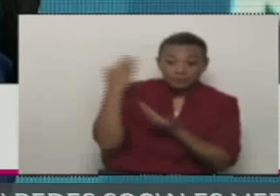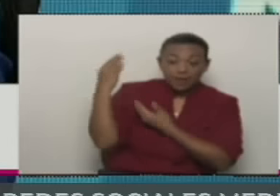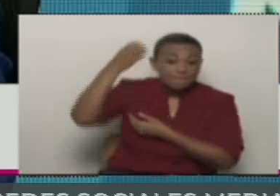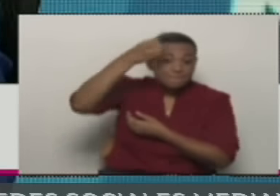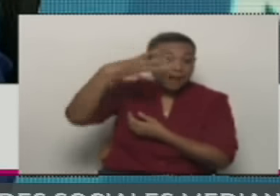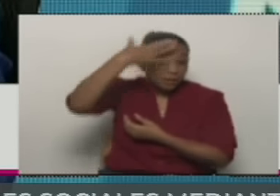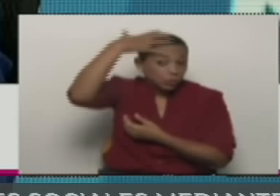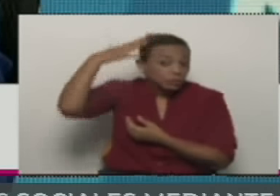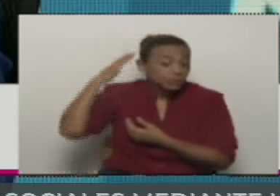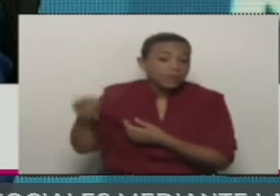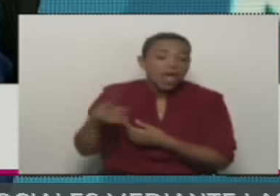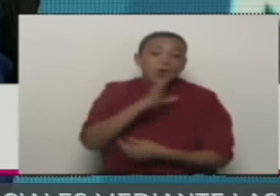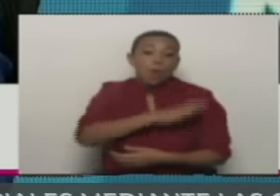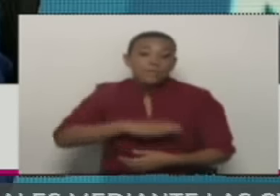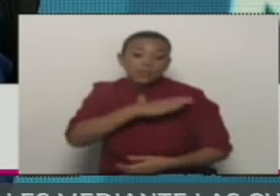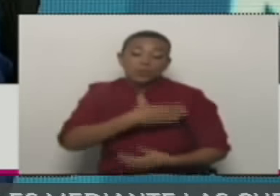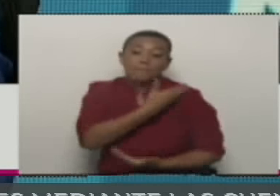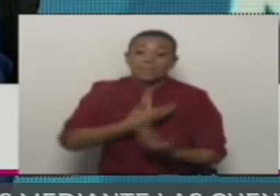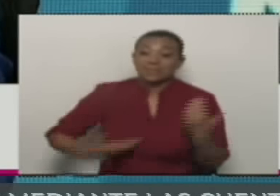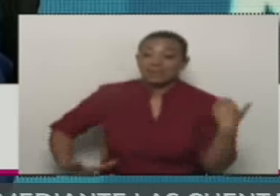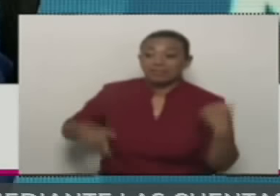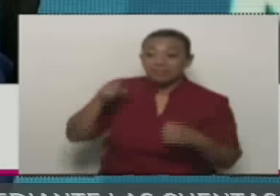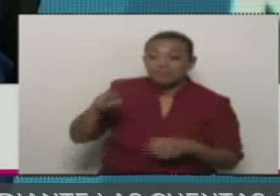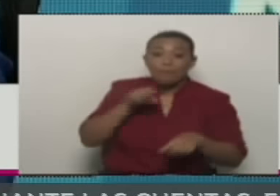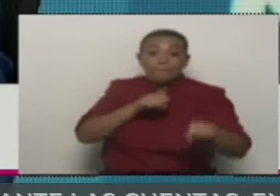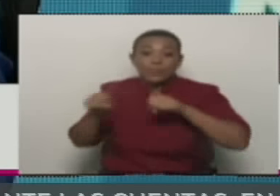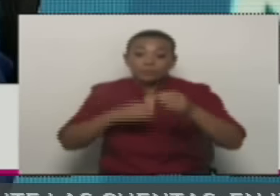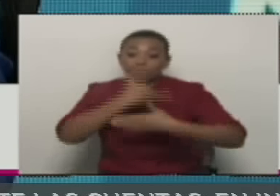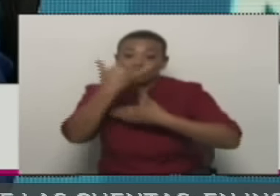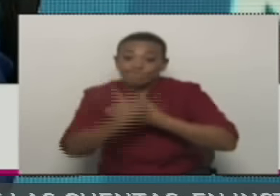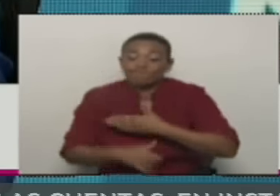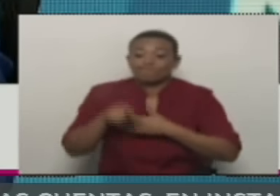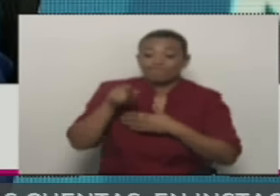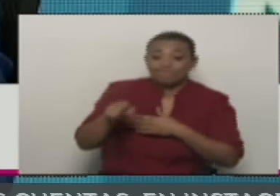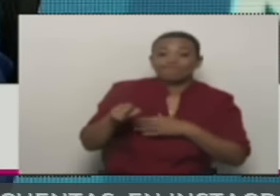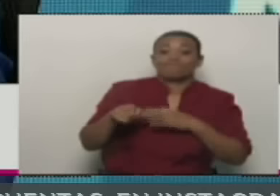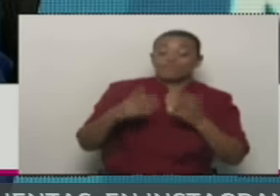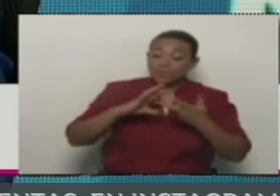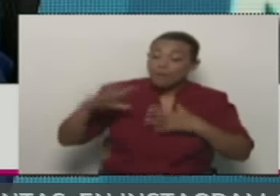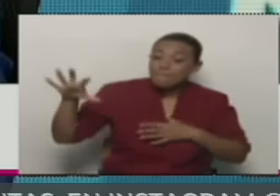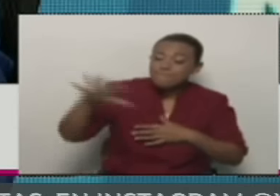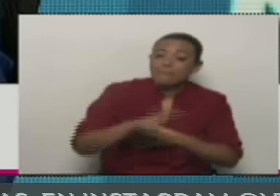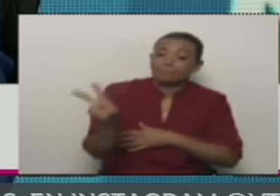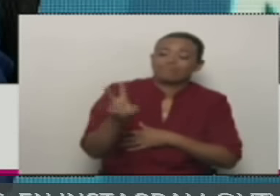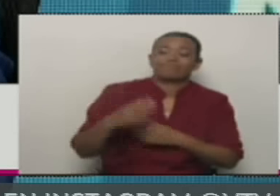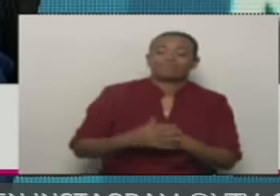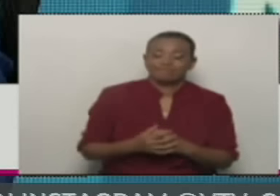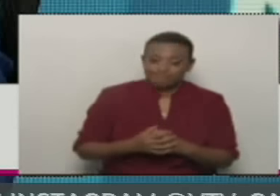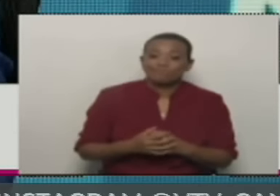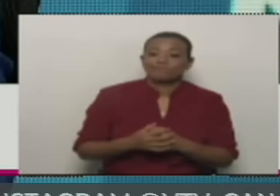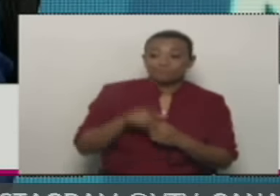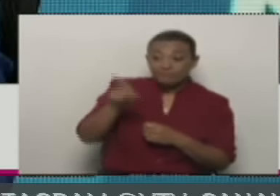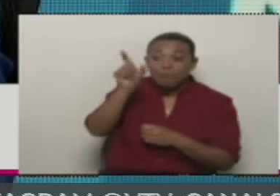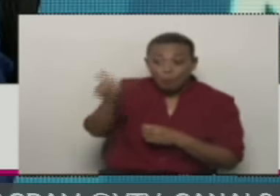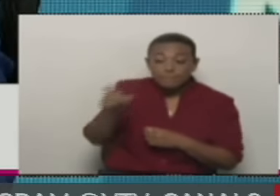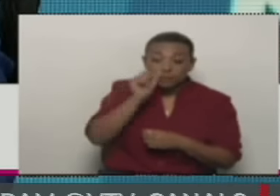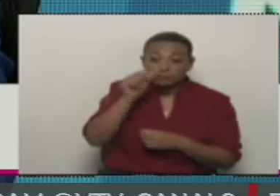el comisionado presidencial de este proyecto de la patria grande, Castro